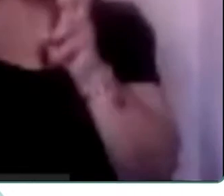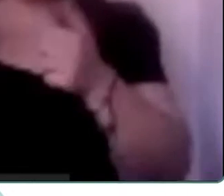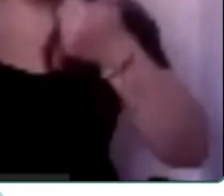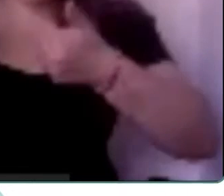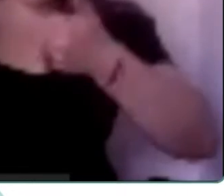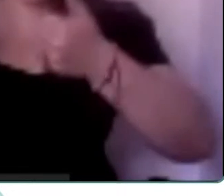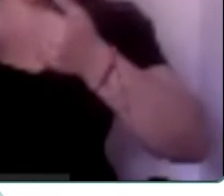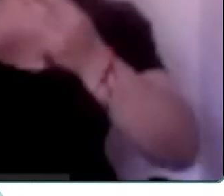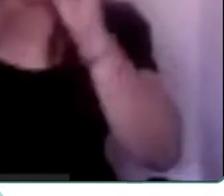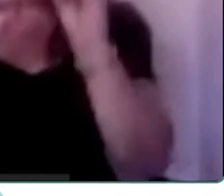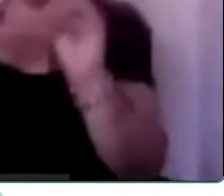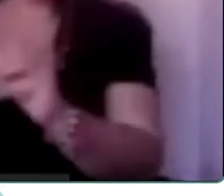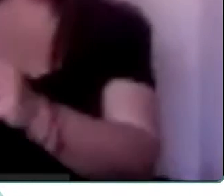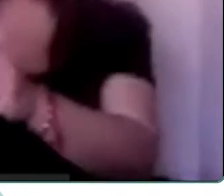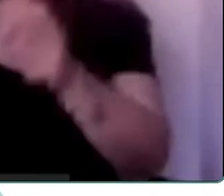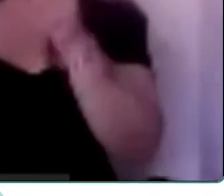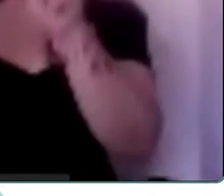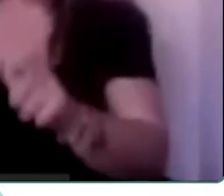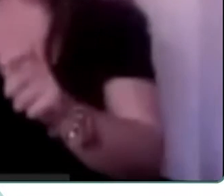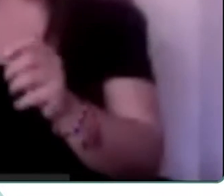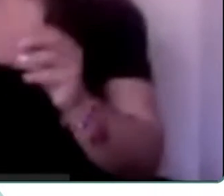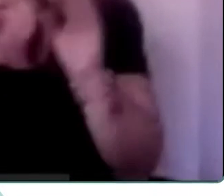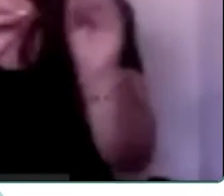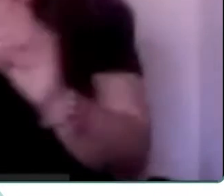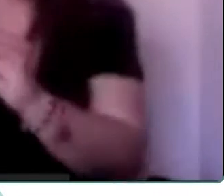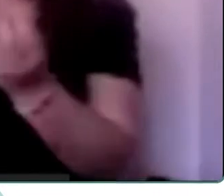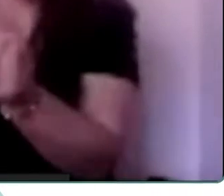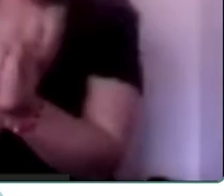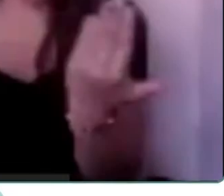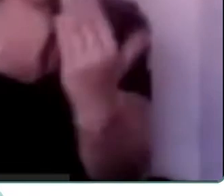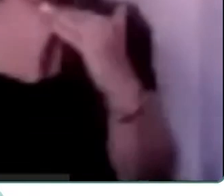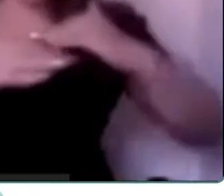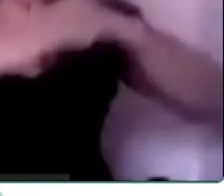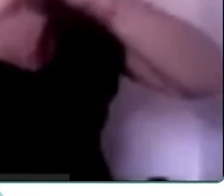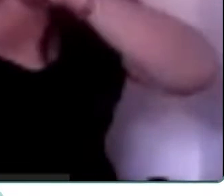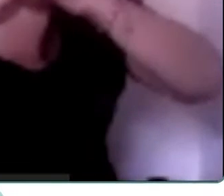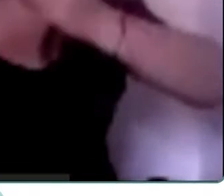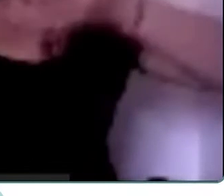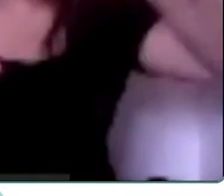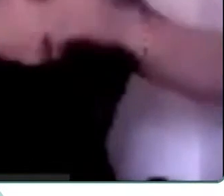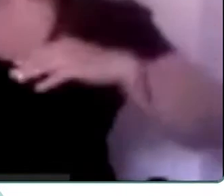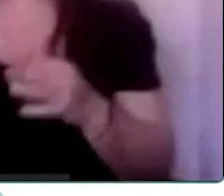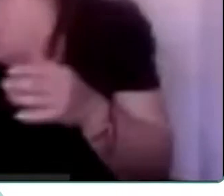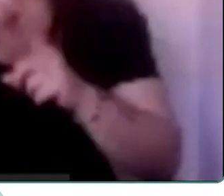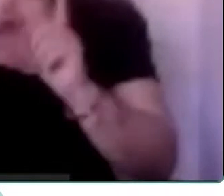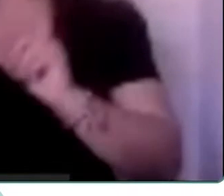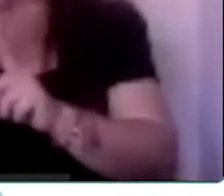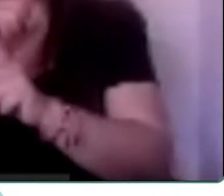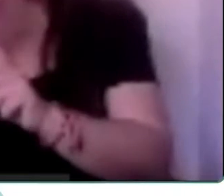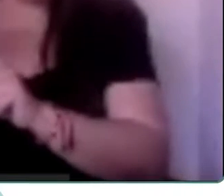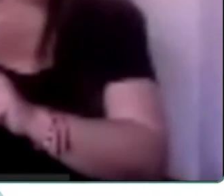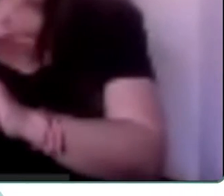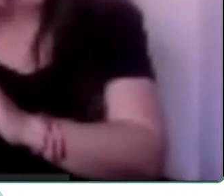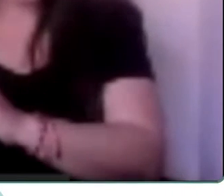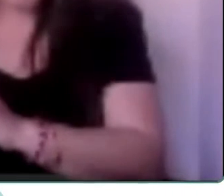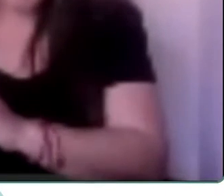a partir de la educación en la diversidad, desde la equidad y la justicia social. Zulay es fonoaudióloga, magíster